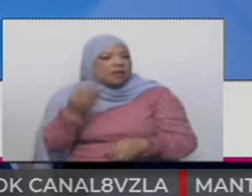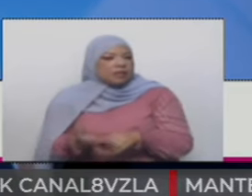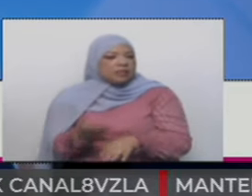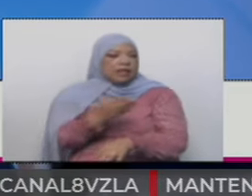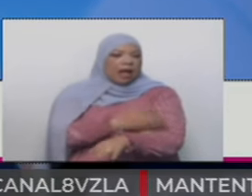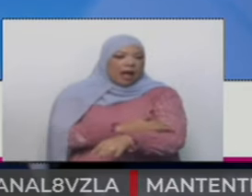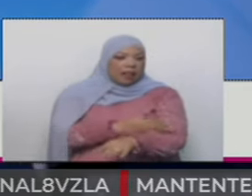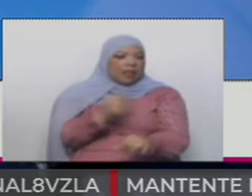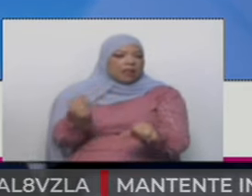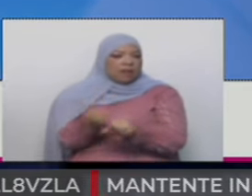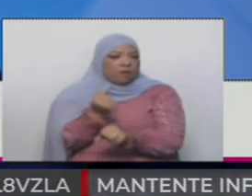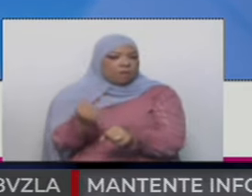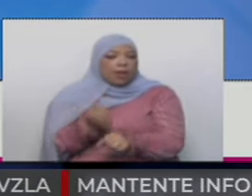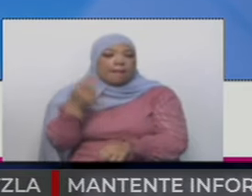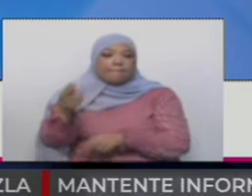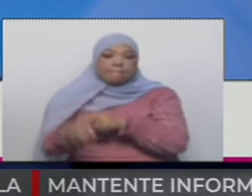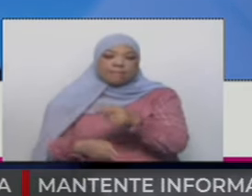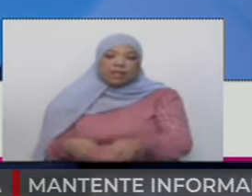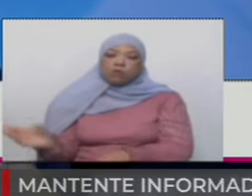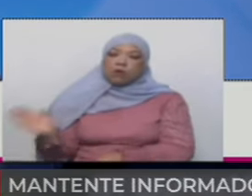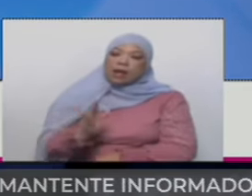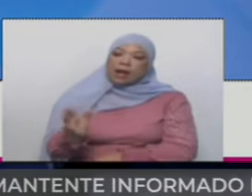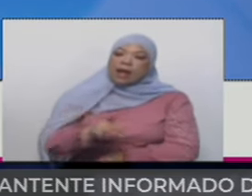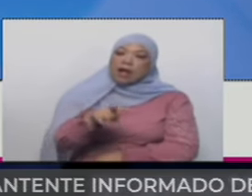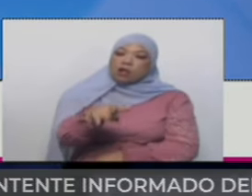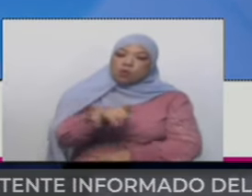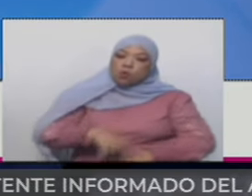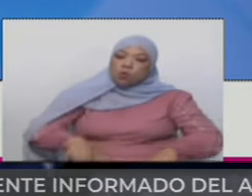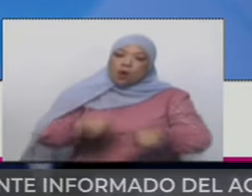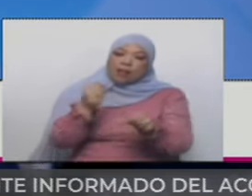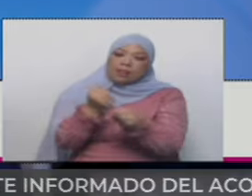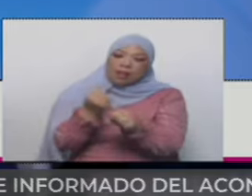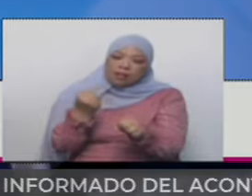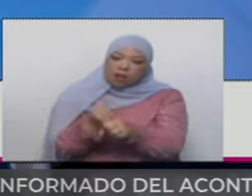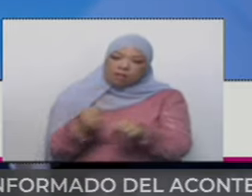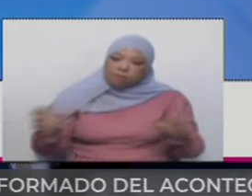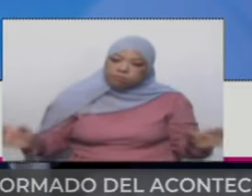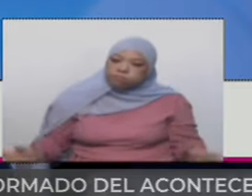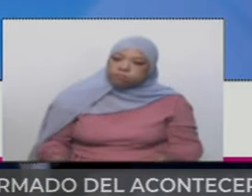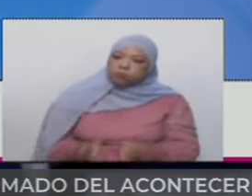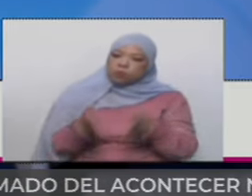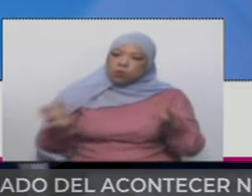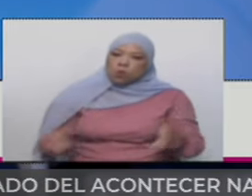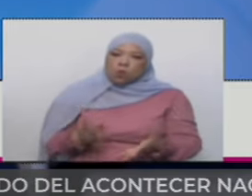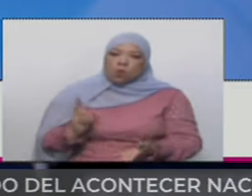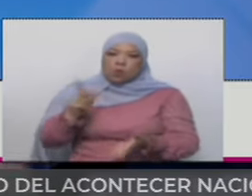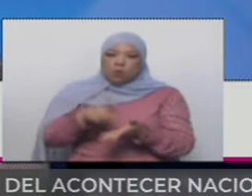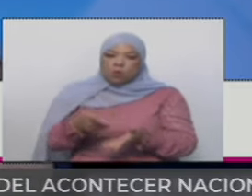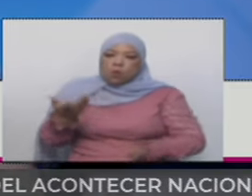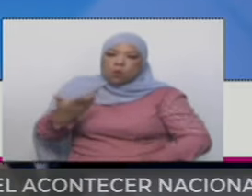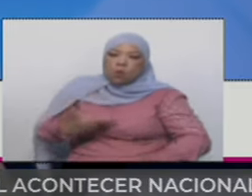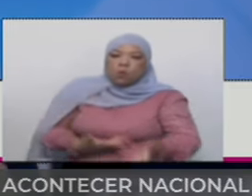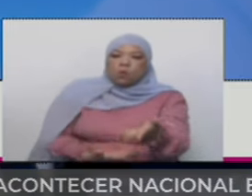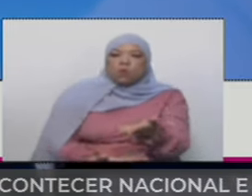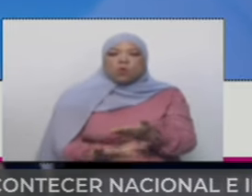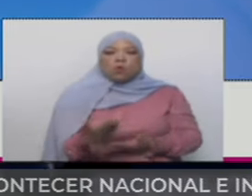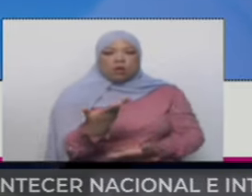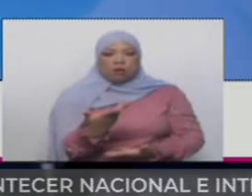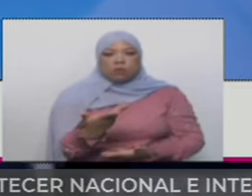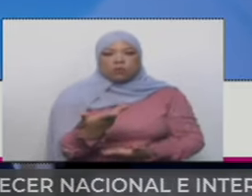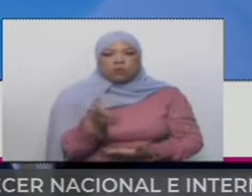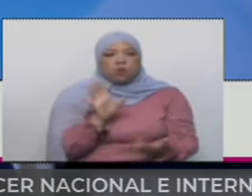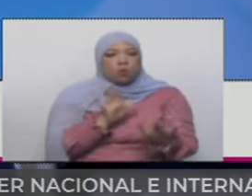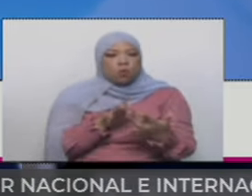casa. Y ahí es donde nosotros impartimos esa parte de tener